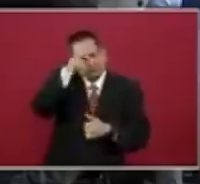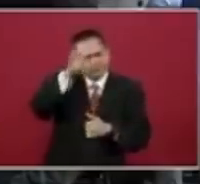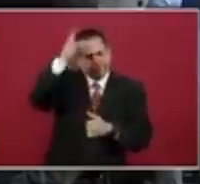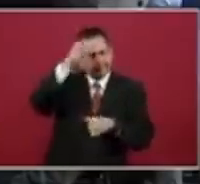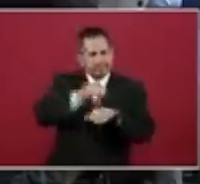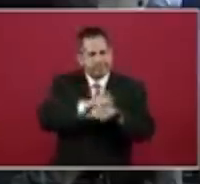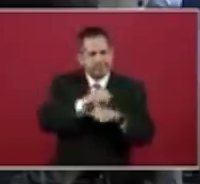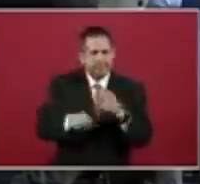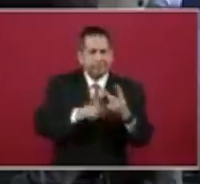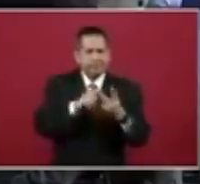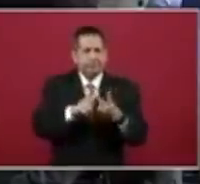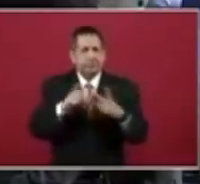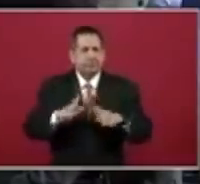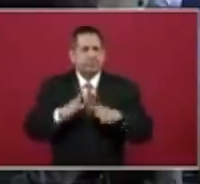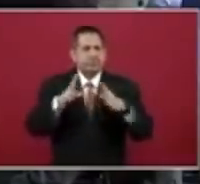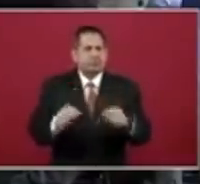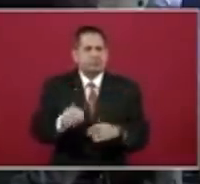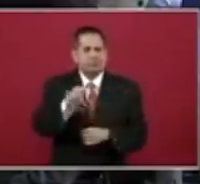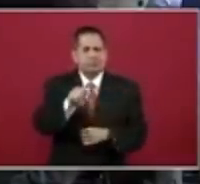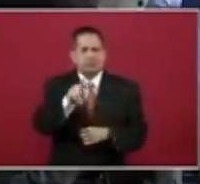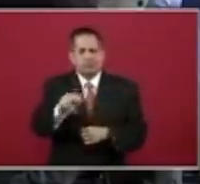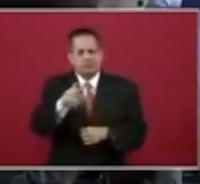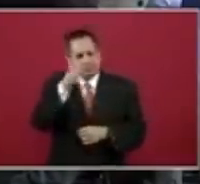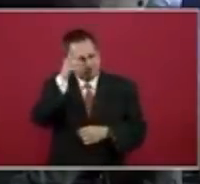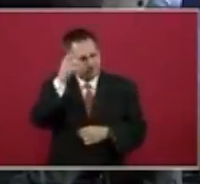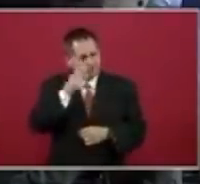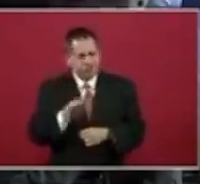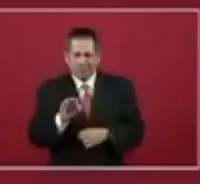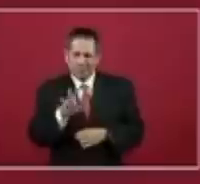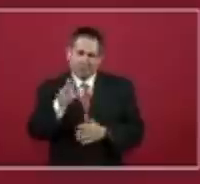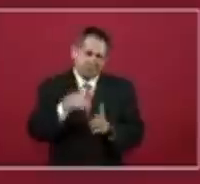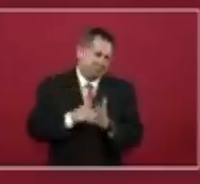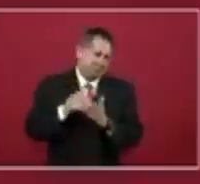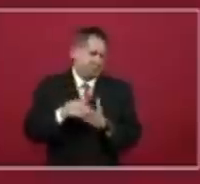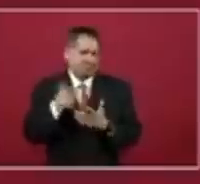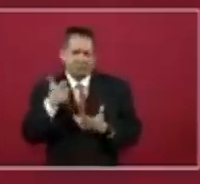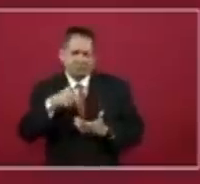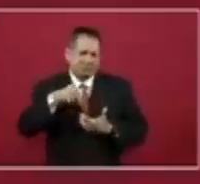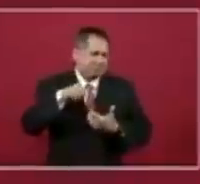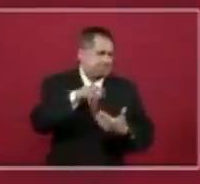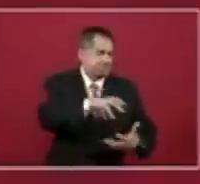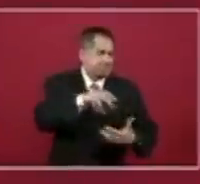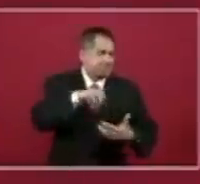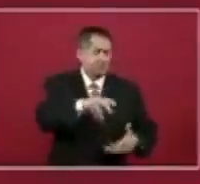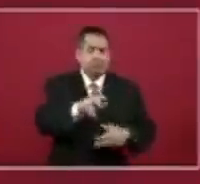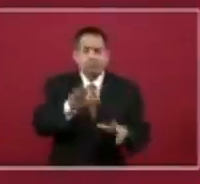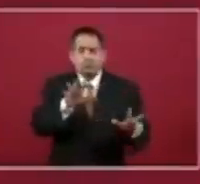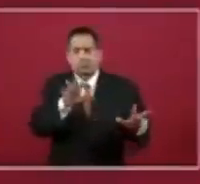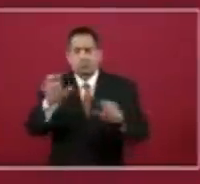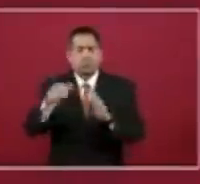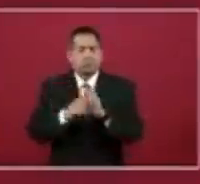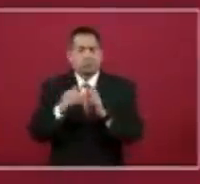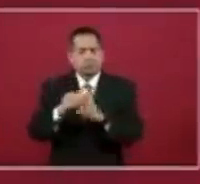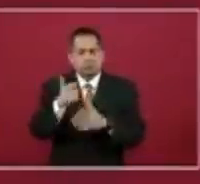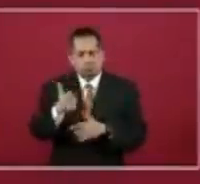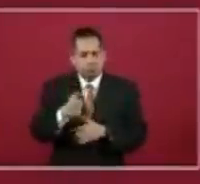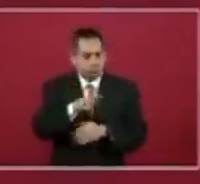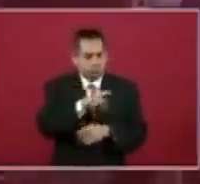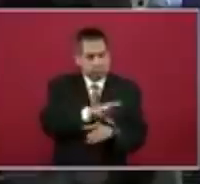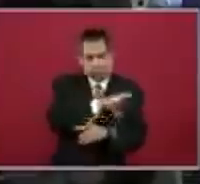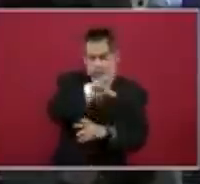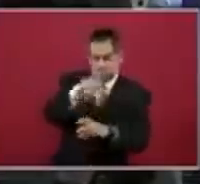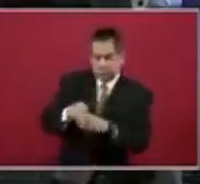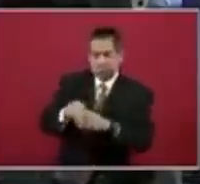otra asociación Fundación TV Azteca con 48 millones de pesos, en total más de 800 millones de pesos. Él forma parte de